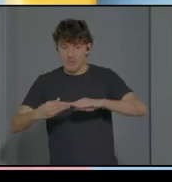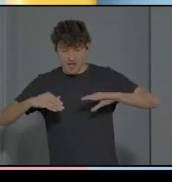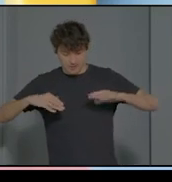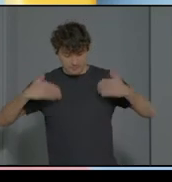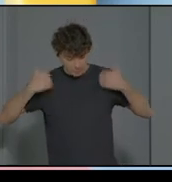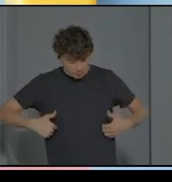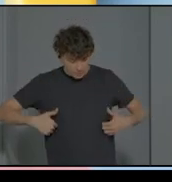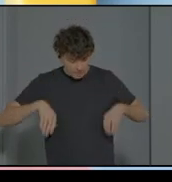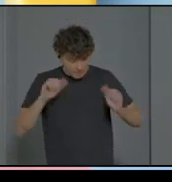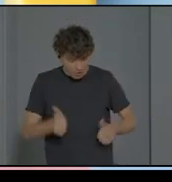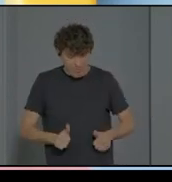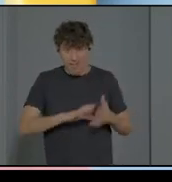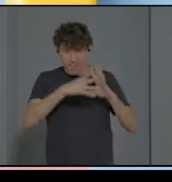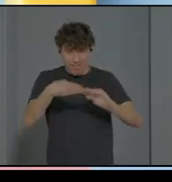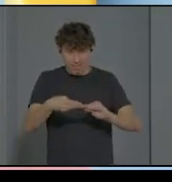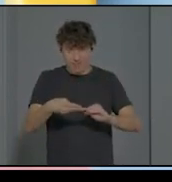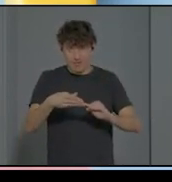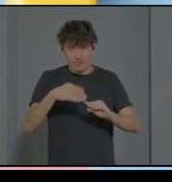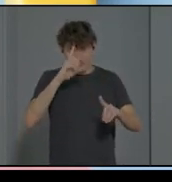aiutare la madre.